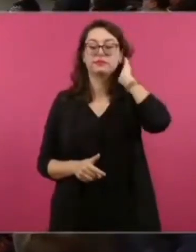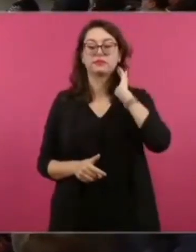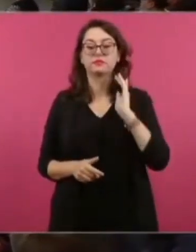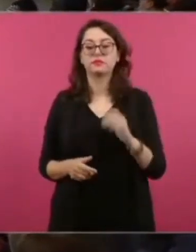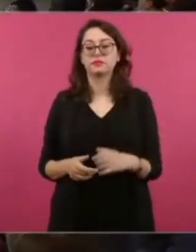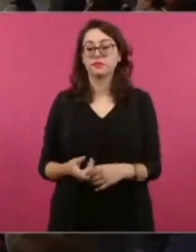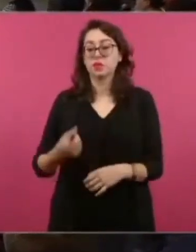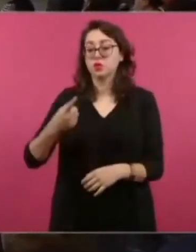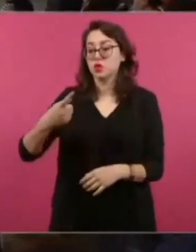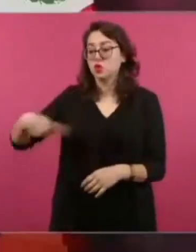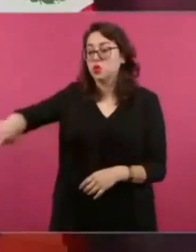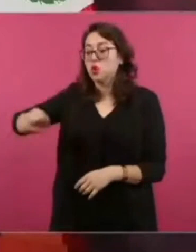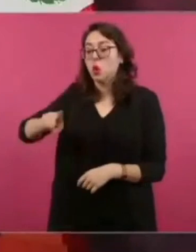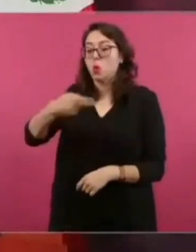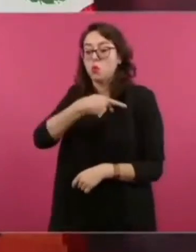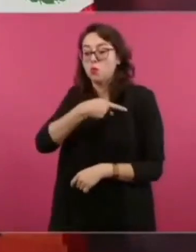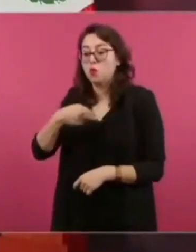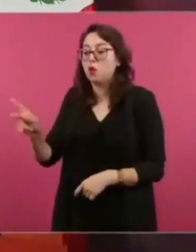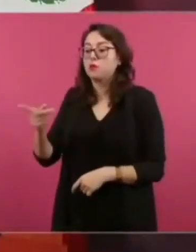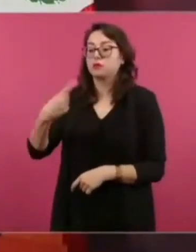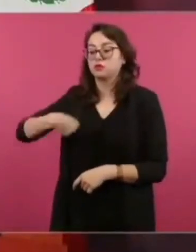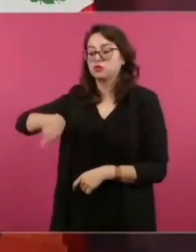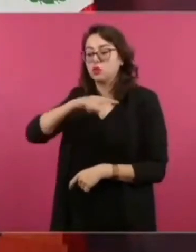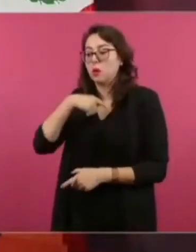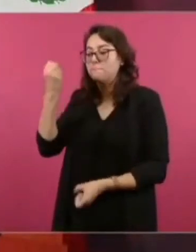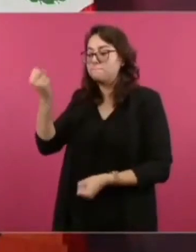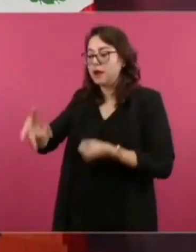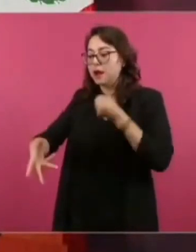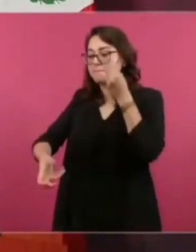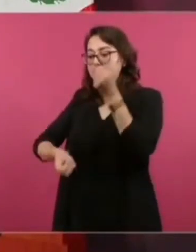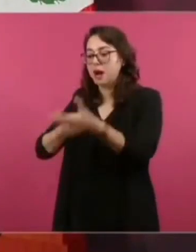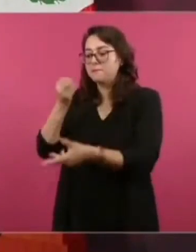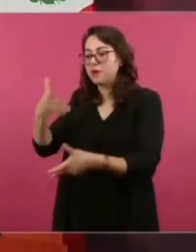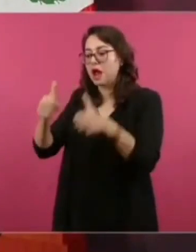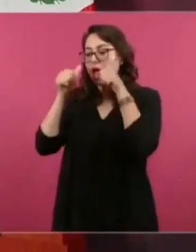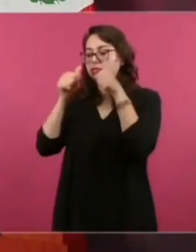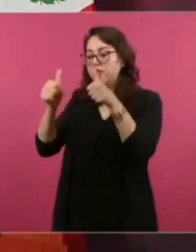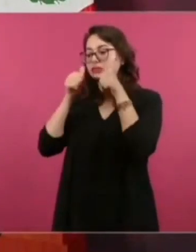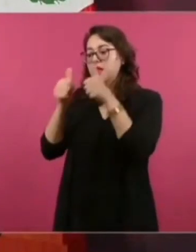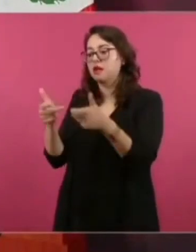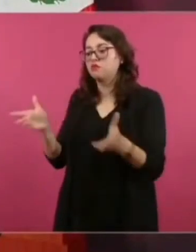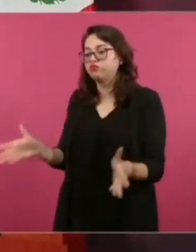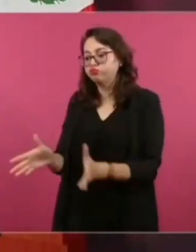de arriba? Y todos, clase media